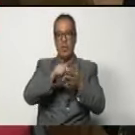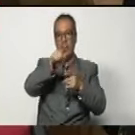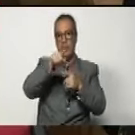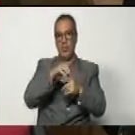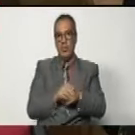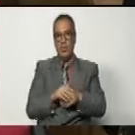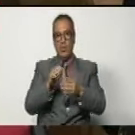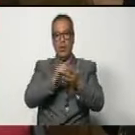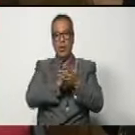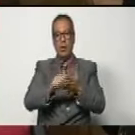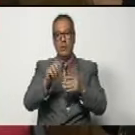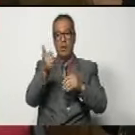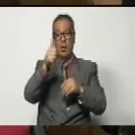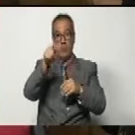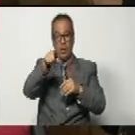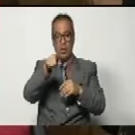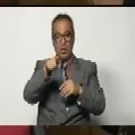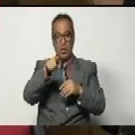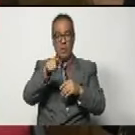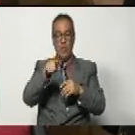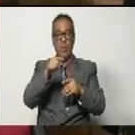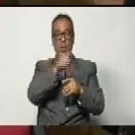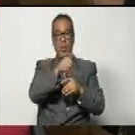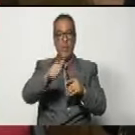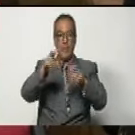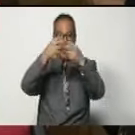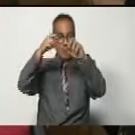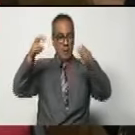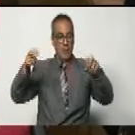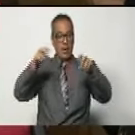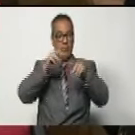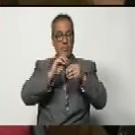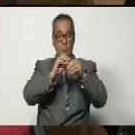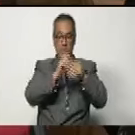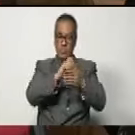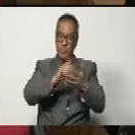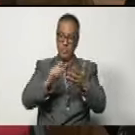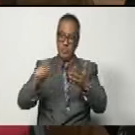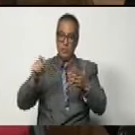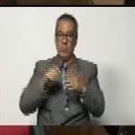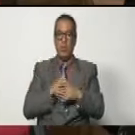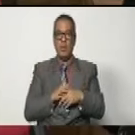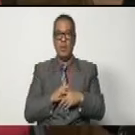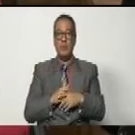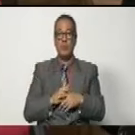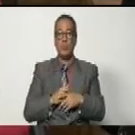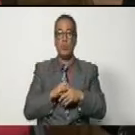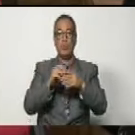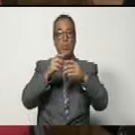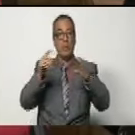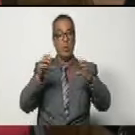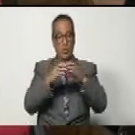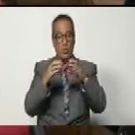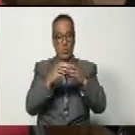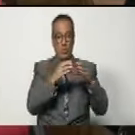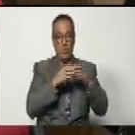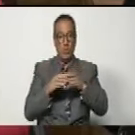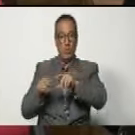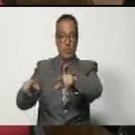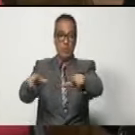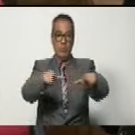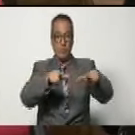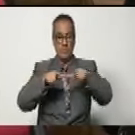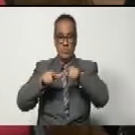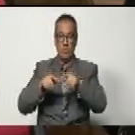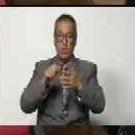pasa a ser el artículo 10, con su respectivo epígrafe, quedando redactado en los siguientes términos. De la organización